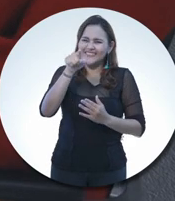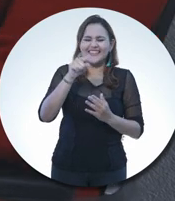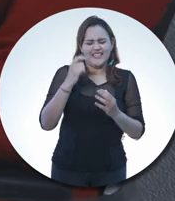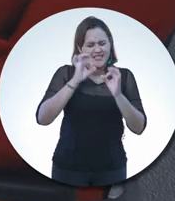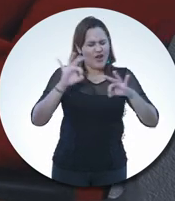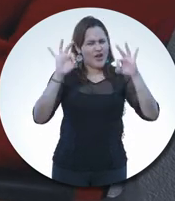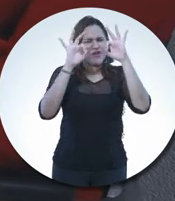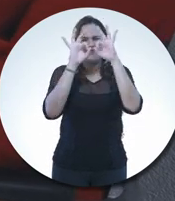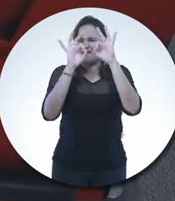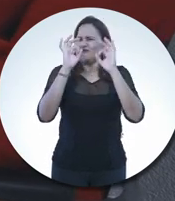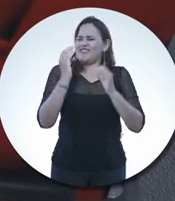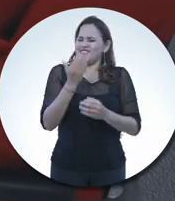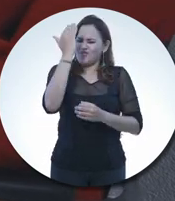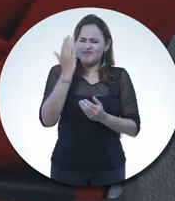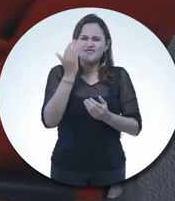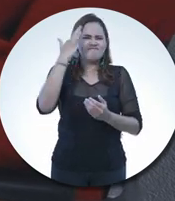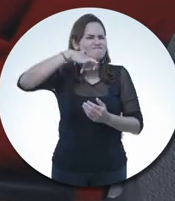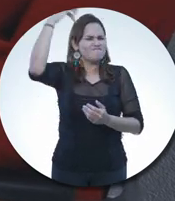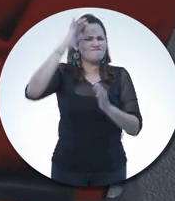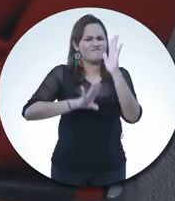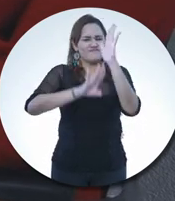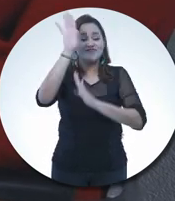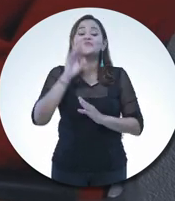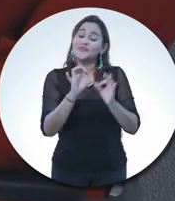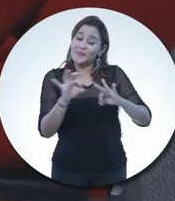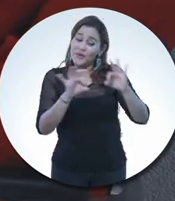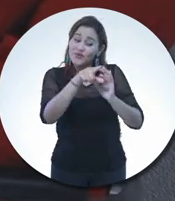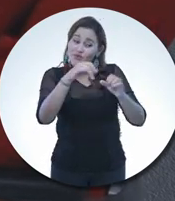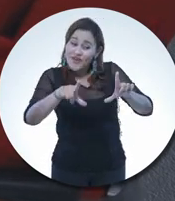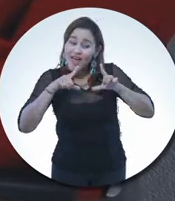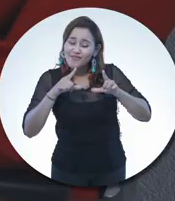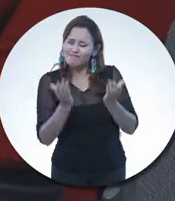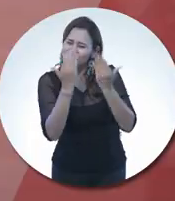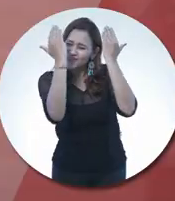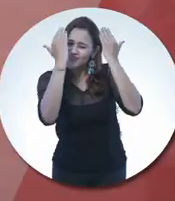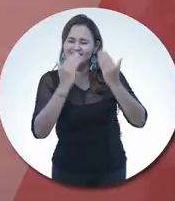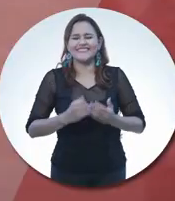hacer que los egresados son esenciales en la vida institucional no lo olvides